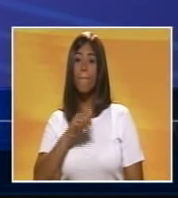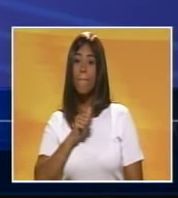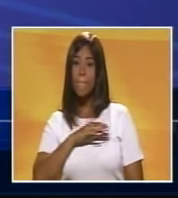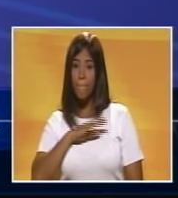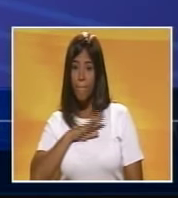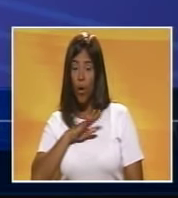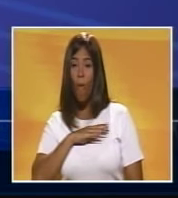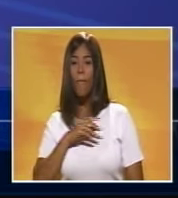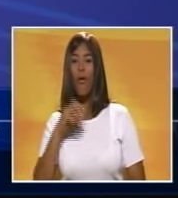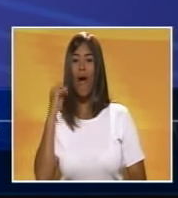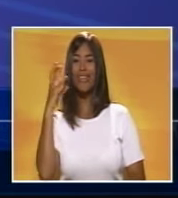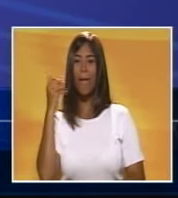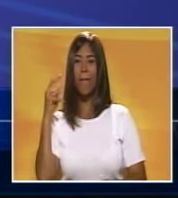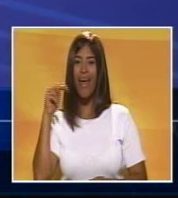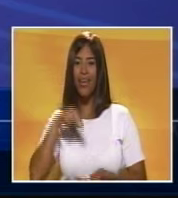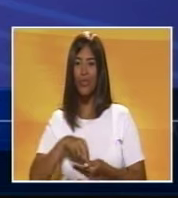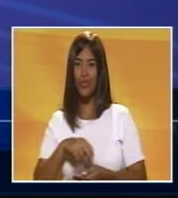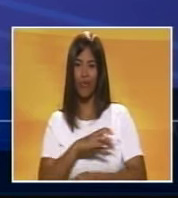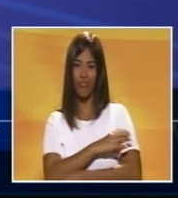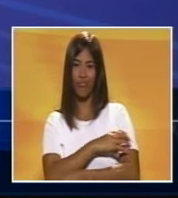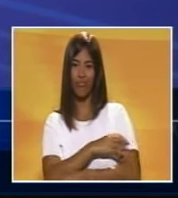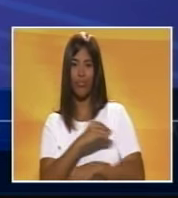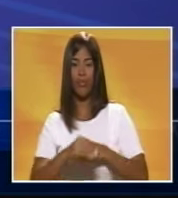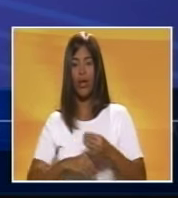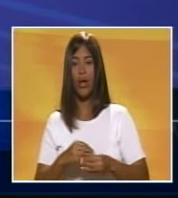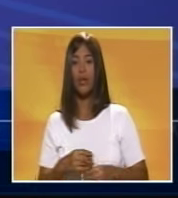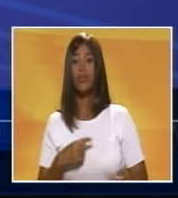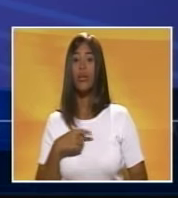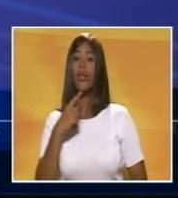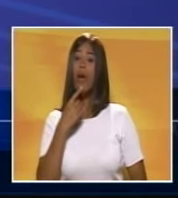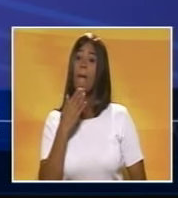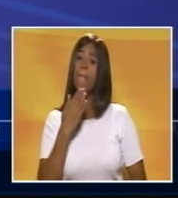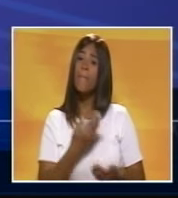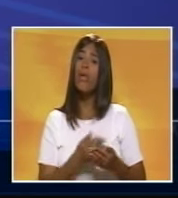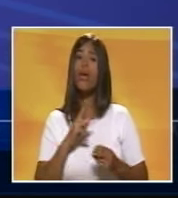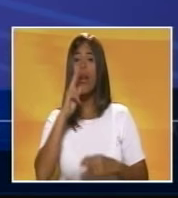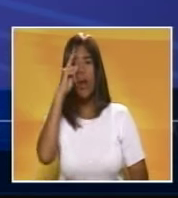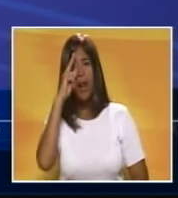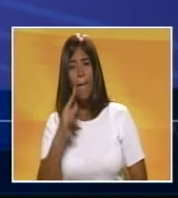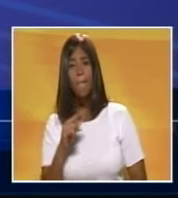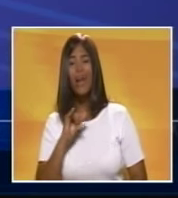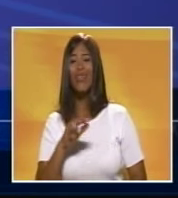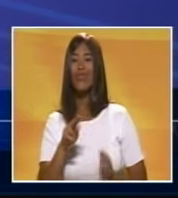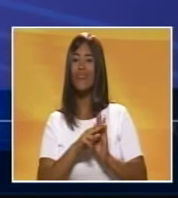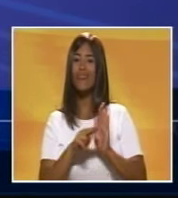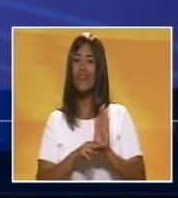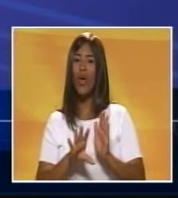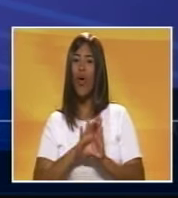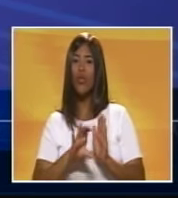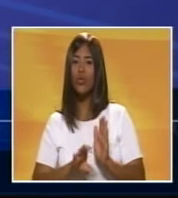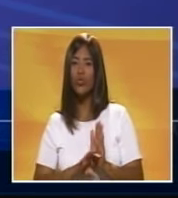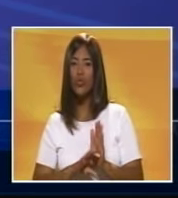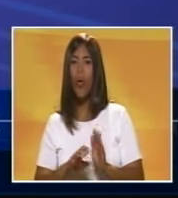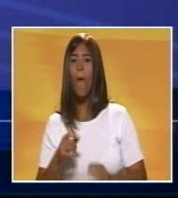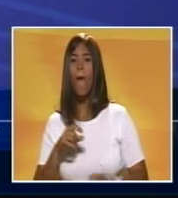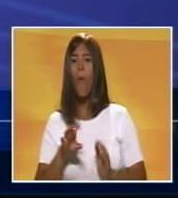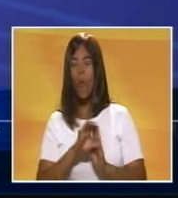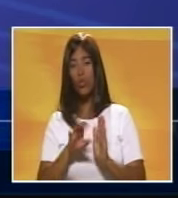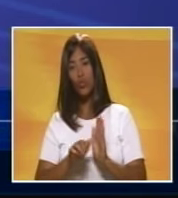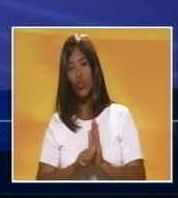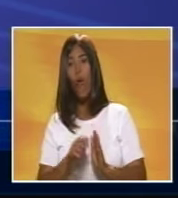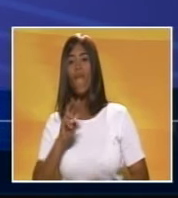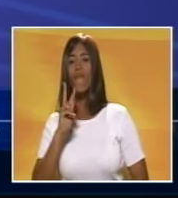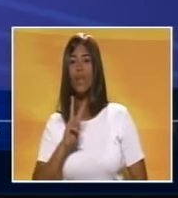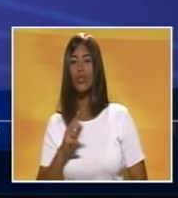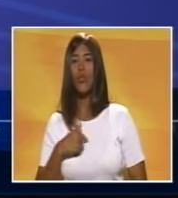Parlamento es la Asamblea Nacional. La Unión Europea pidió respetar plenamente las prerrogativas contempladas en la Constitución de Venezuela y la